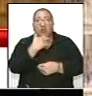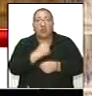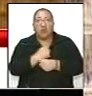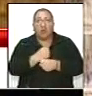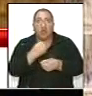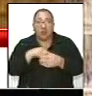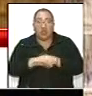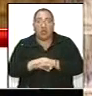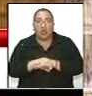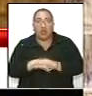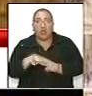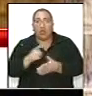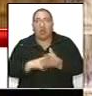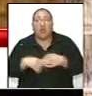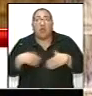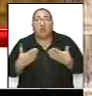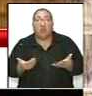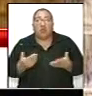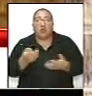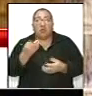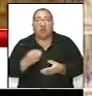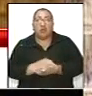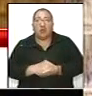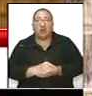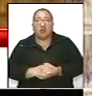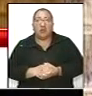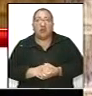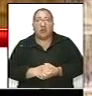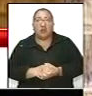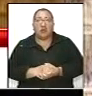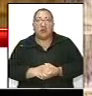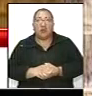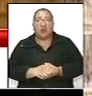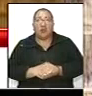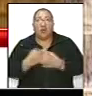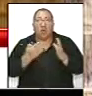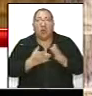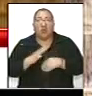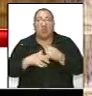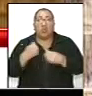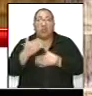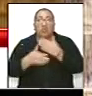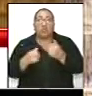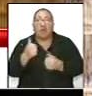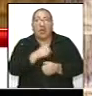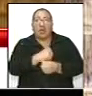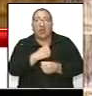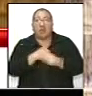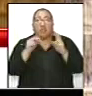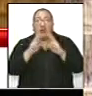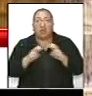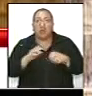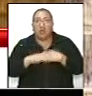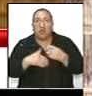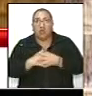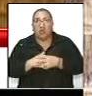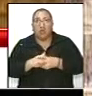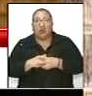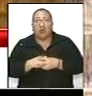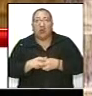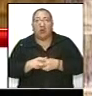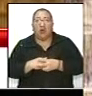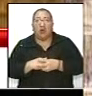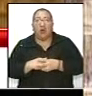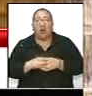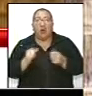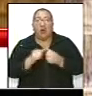interna para que puedan efectivamente ordenar así los procesos académicos de investigación que tienen que ver